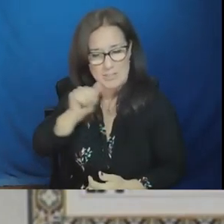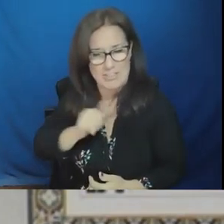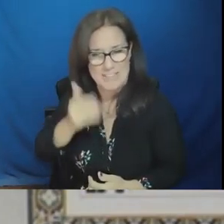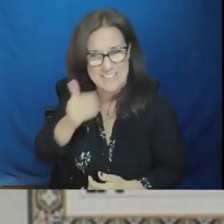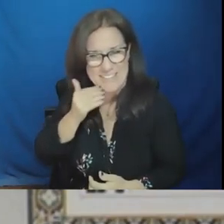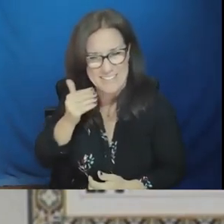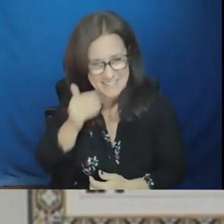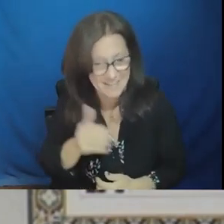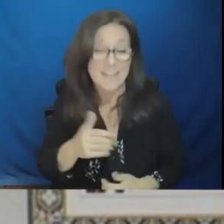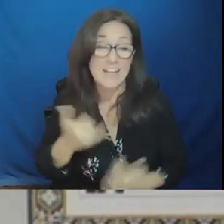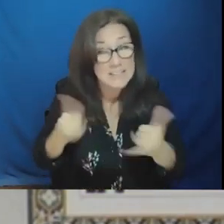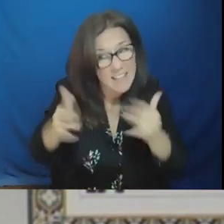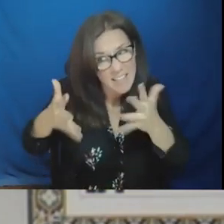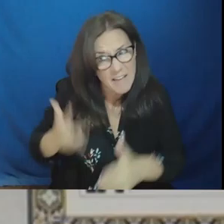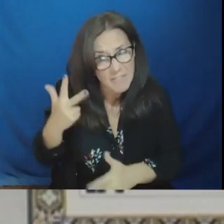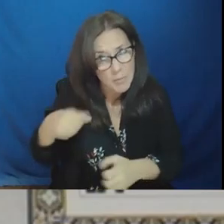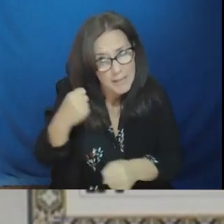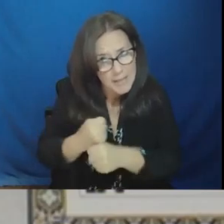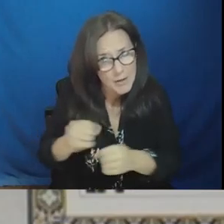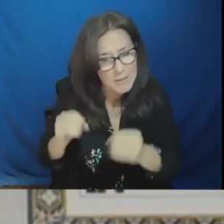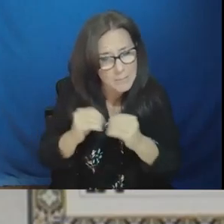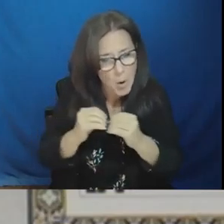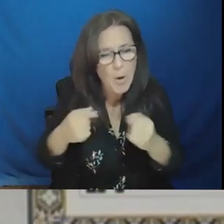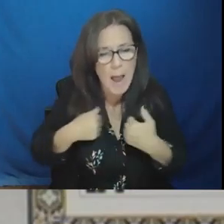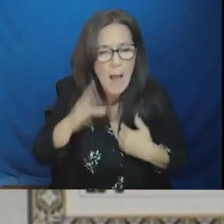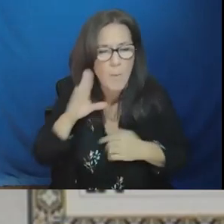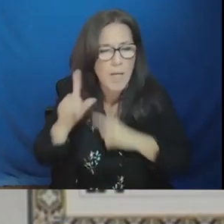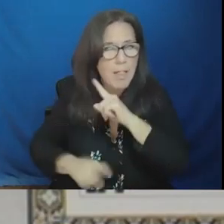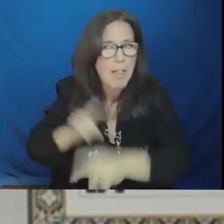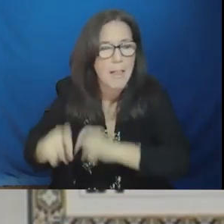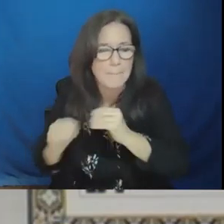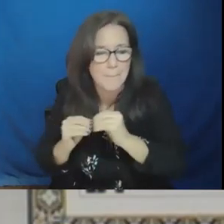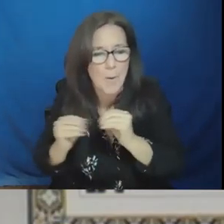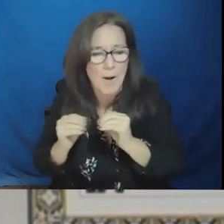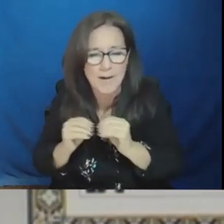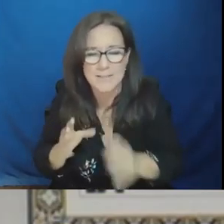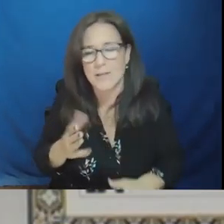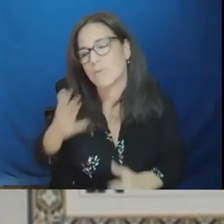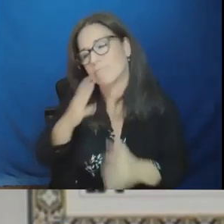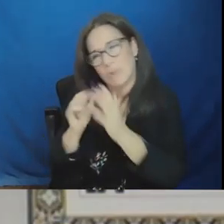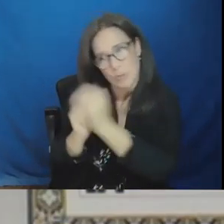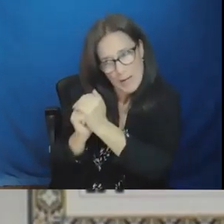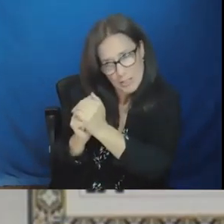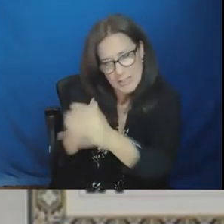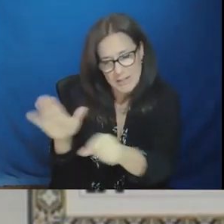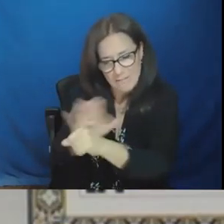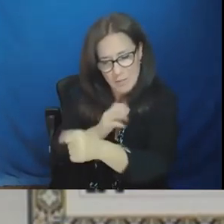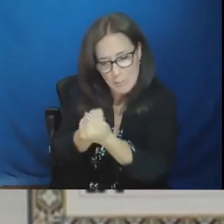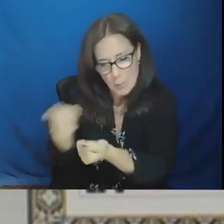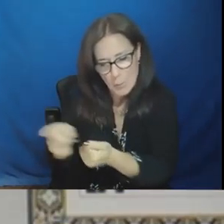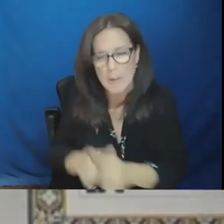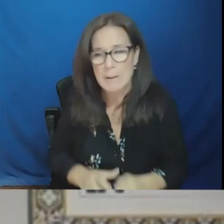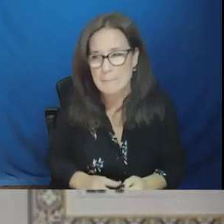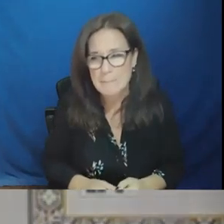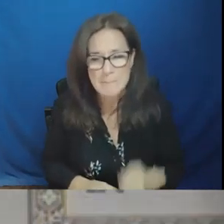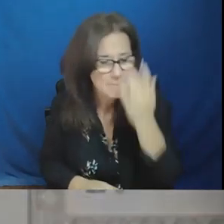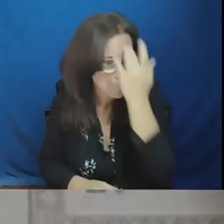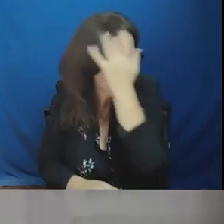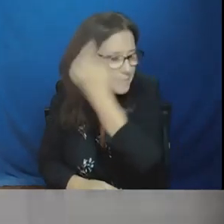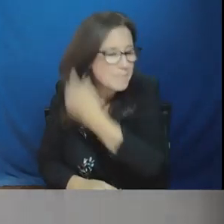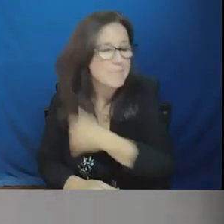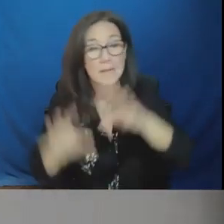están haciendo con la tecnología entonces yo le quiero agradecer su paciencia osea todavía faltan